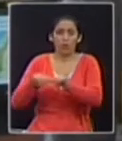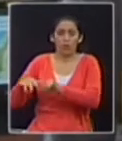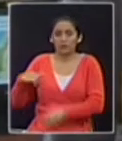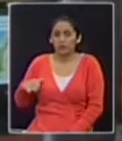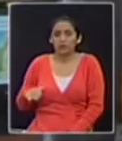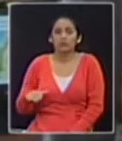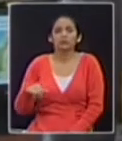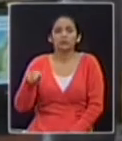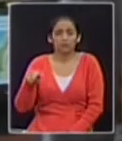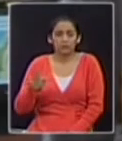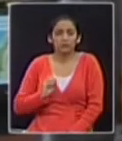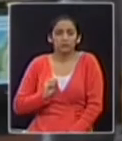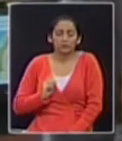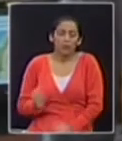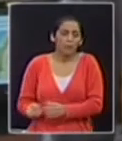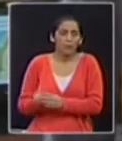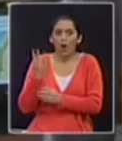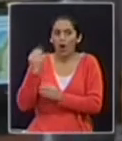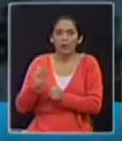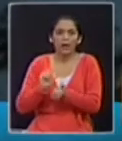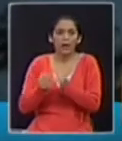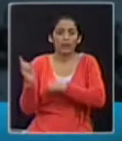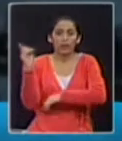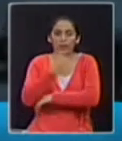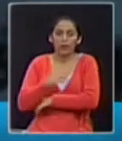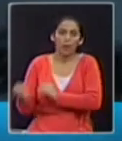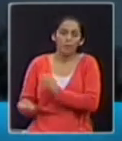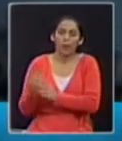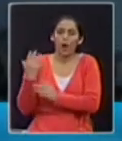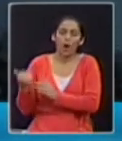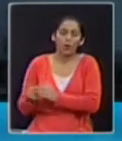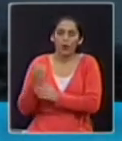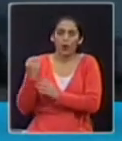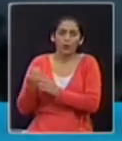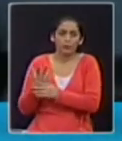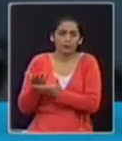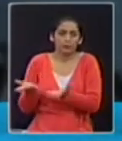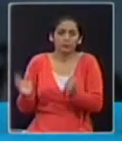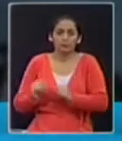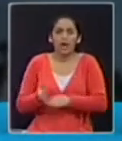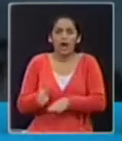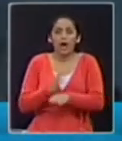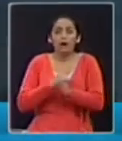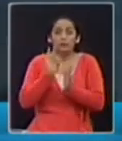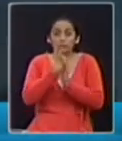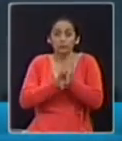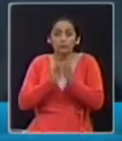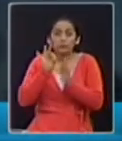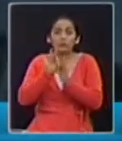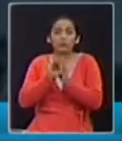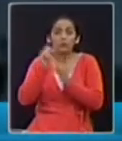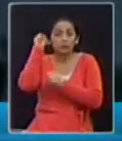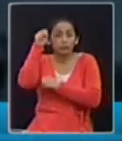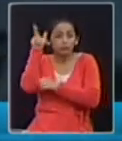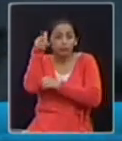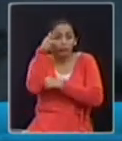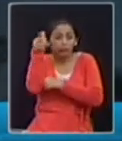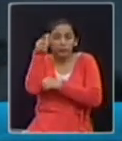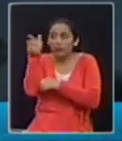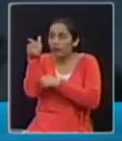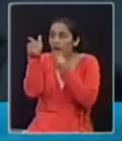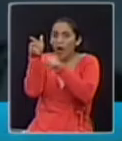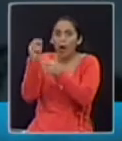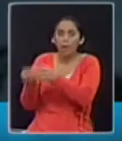explosiones decenas de explosiones por día respecto a este vídeo que fue difundido en varias plataformas digitales se especifica que